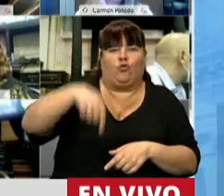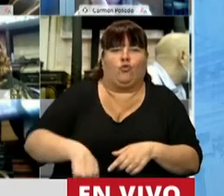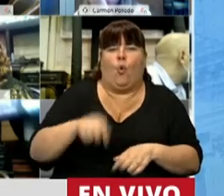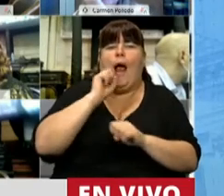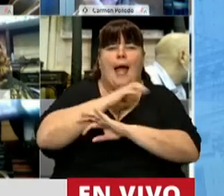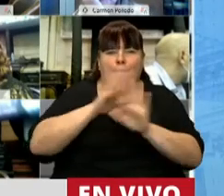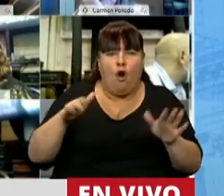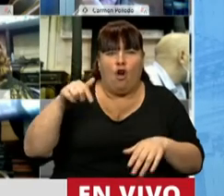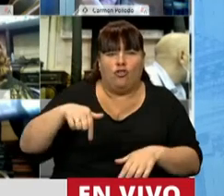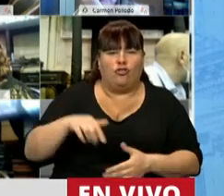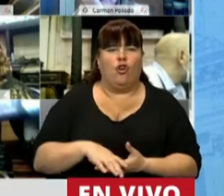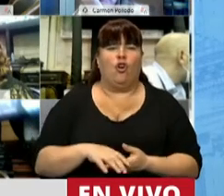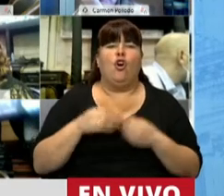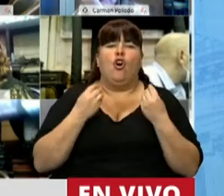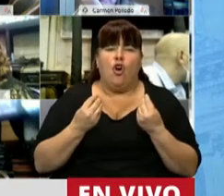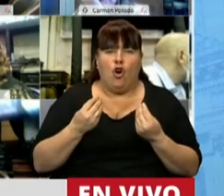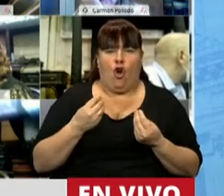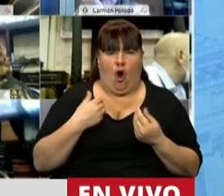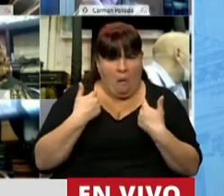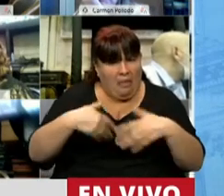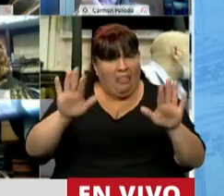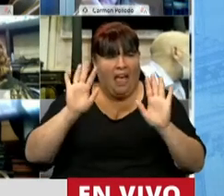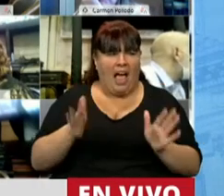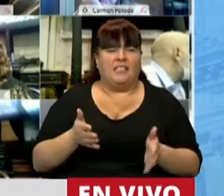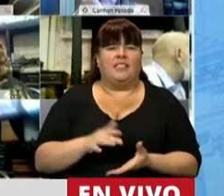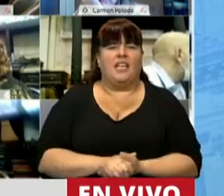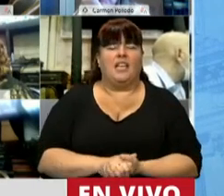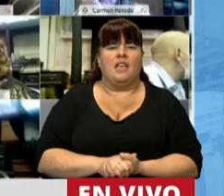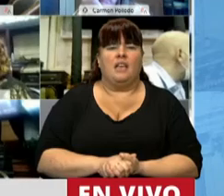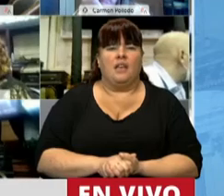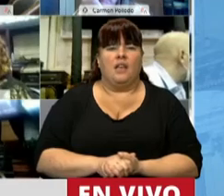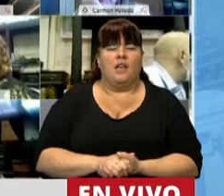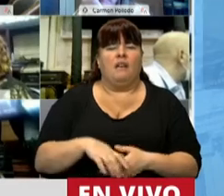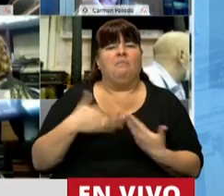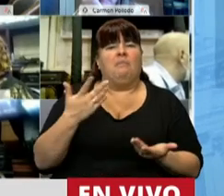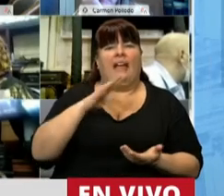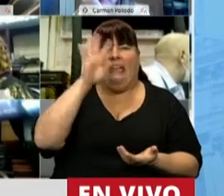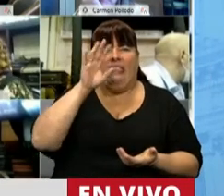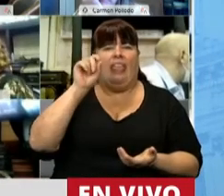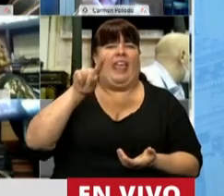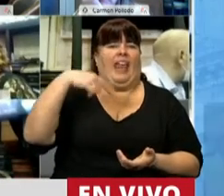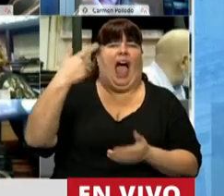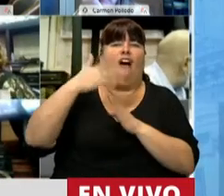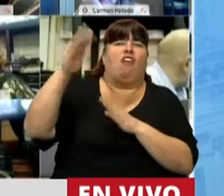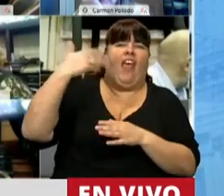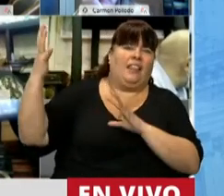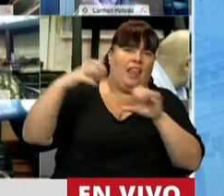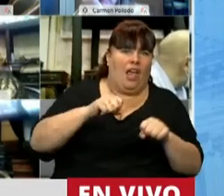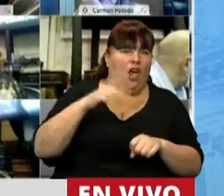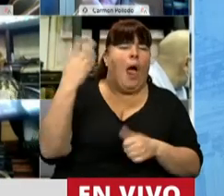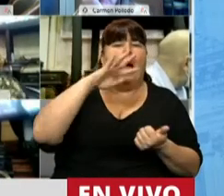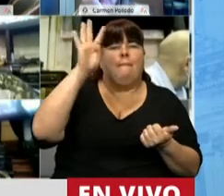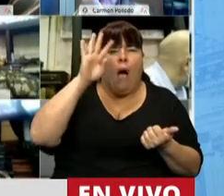tan hermoso que tenemos, ¿cómo podemos estar permitiendo que indígenas ajenos a la Argentina, porque todos